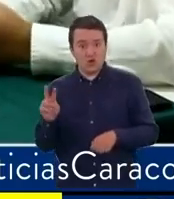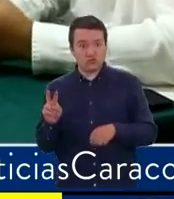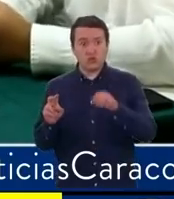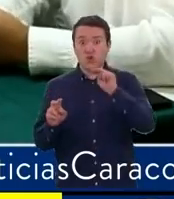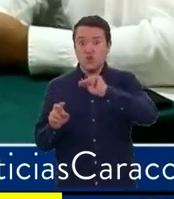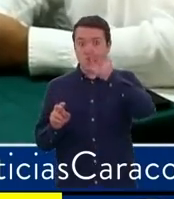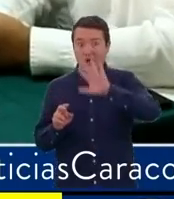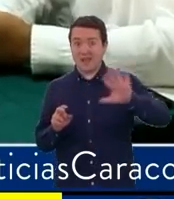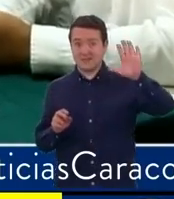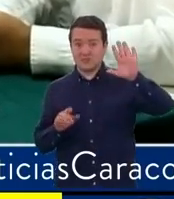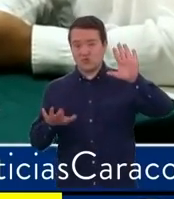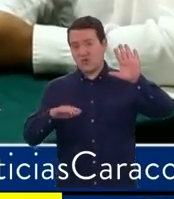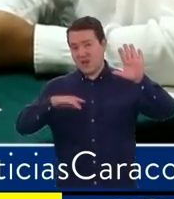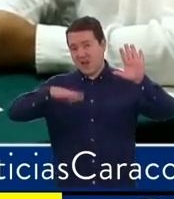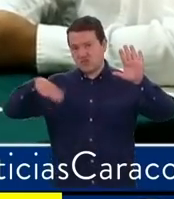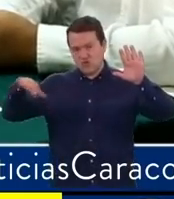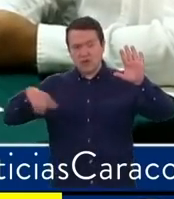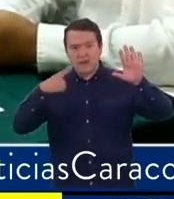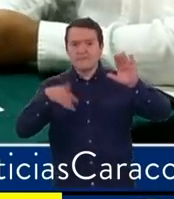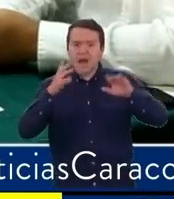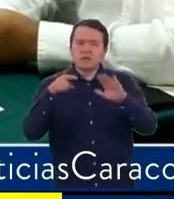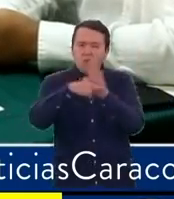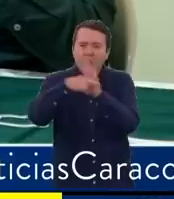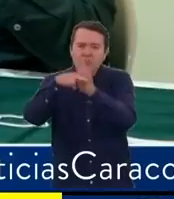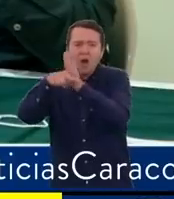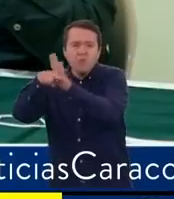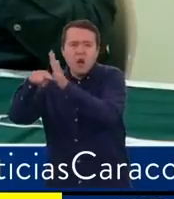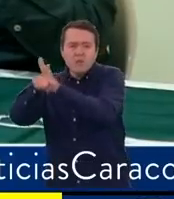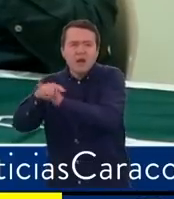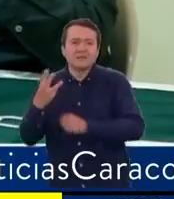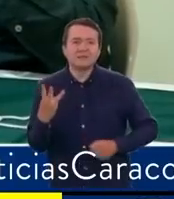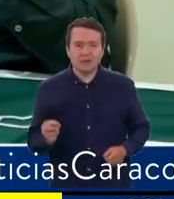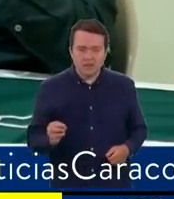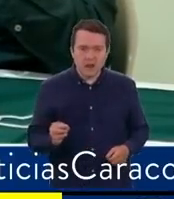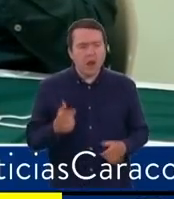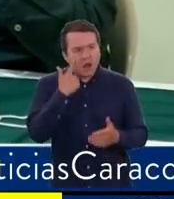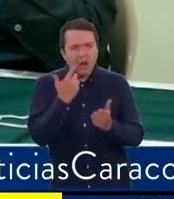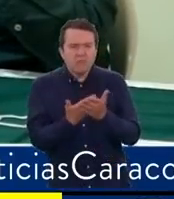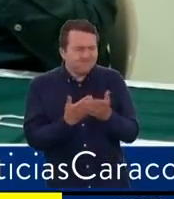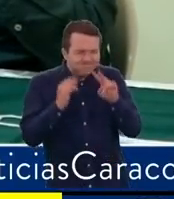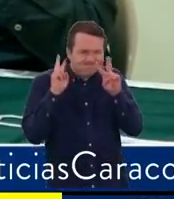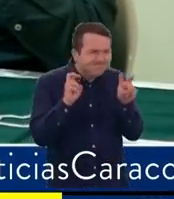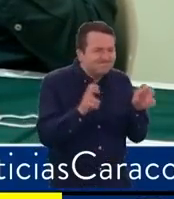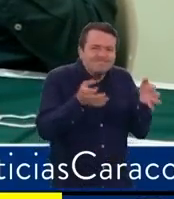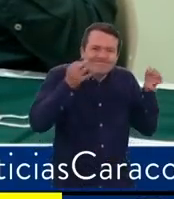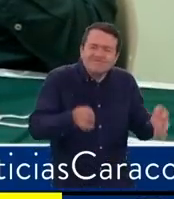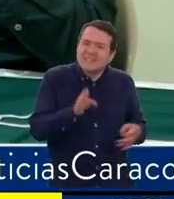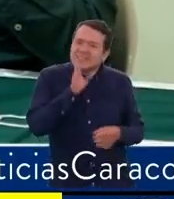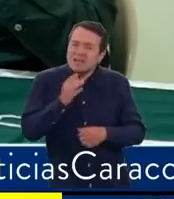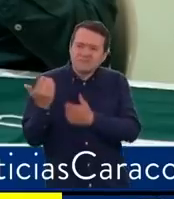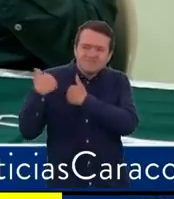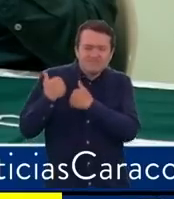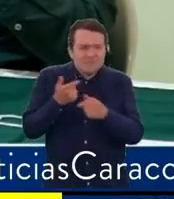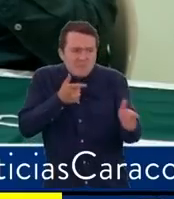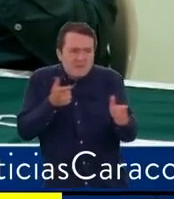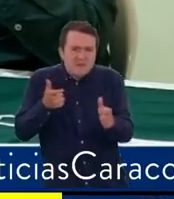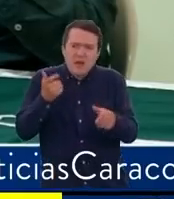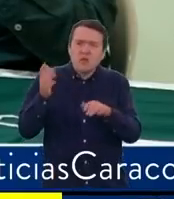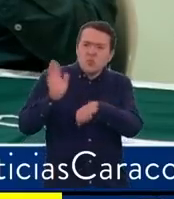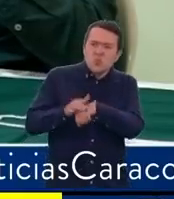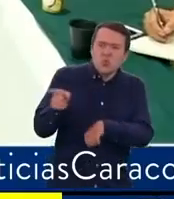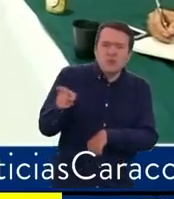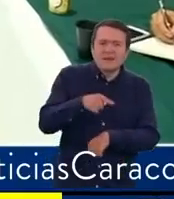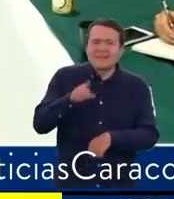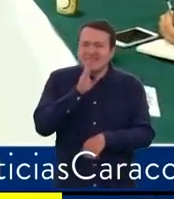se ha registrado 30 homicidios están tratando de esclarecer quiénes serían los responsables de este ataque armado pues llegaron